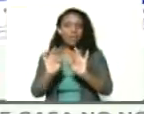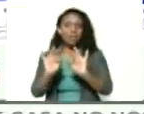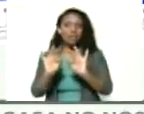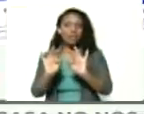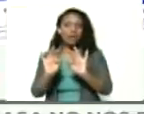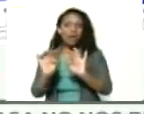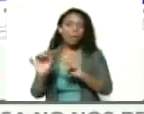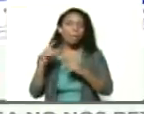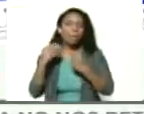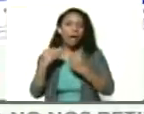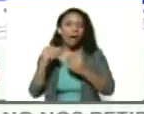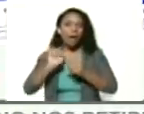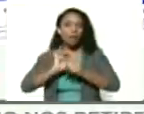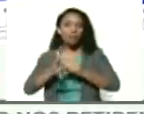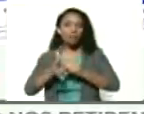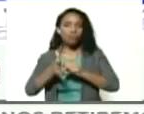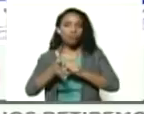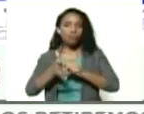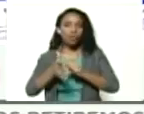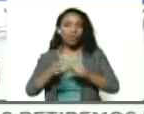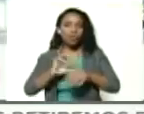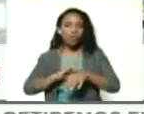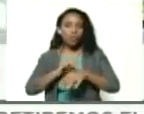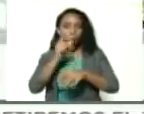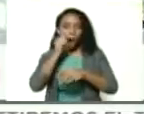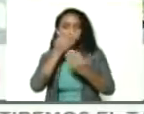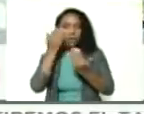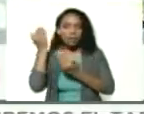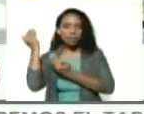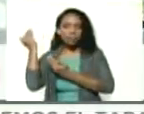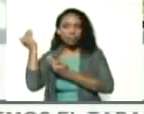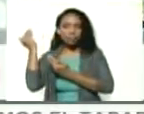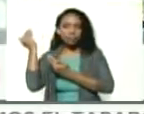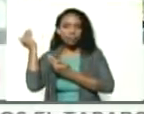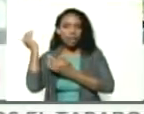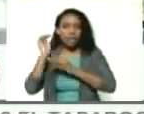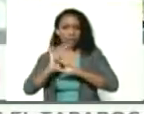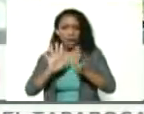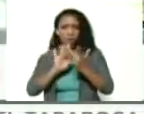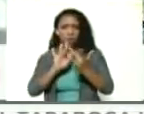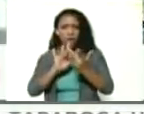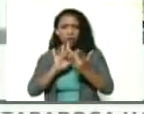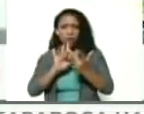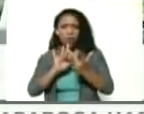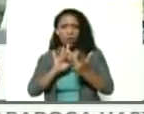específicamente para COVID-19. Doctor Marín, ¿está